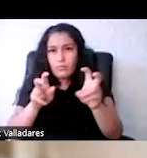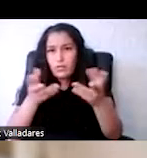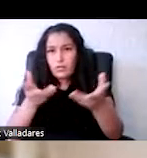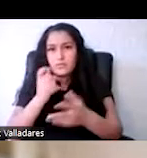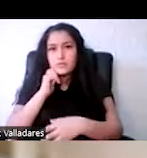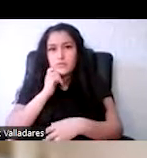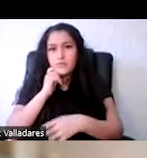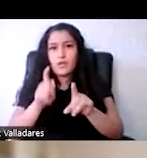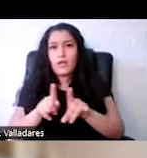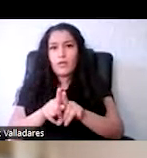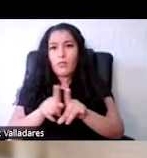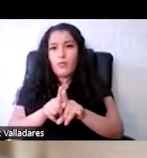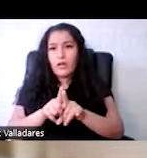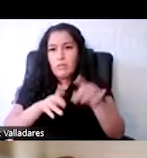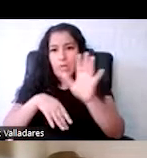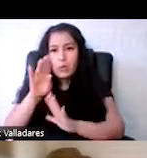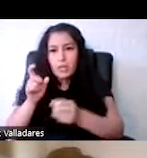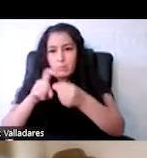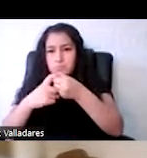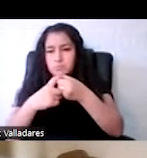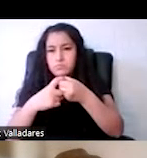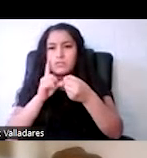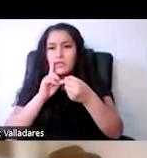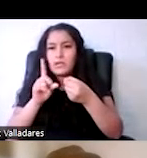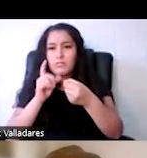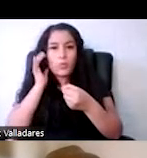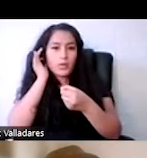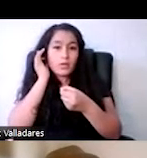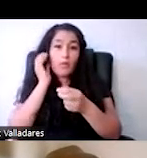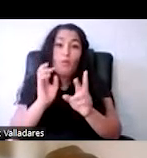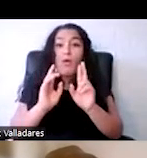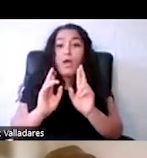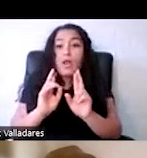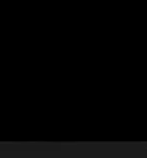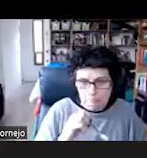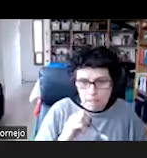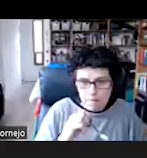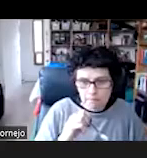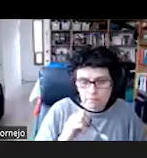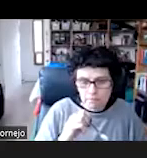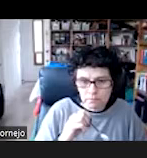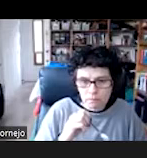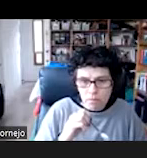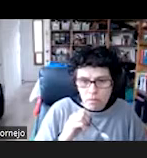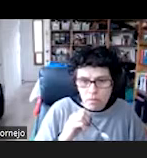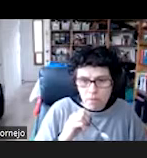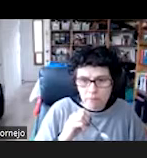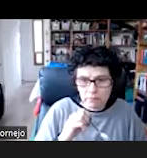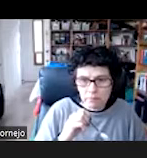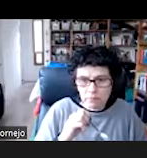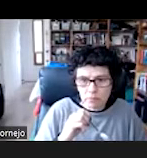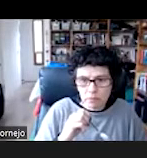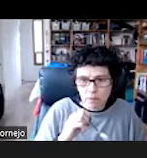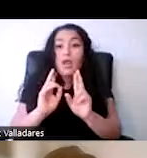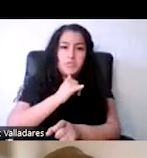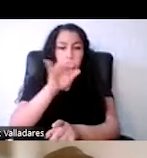llegamos casi puras mujeres, entonces ojalá invitar también a distintas identidades